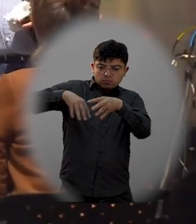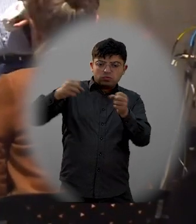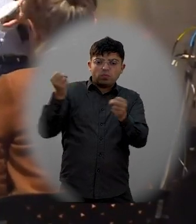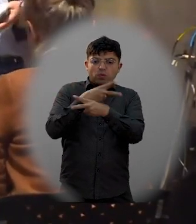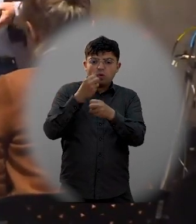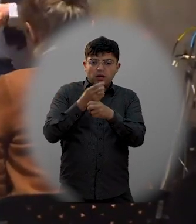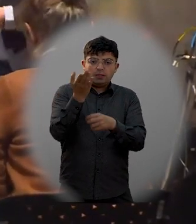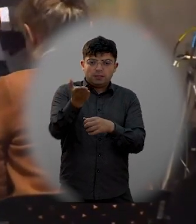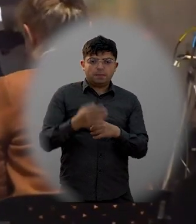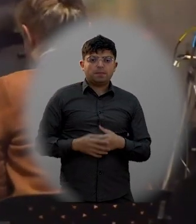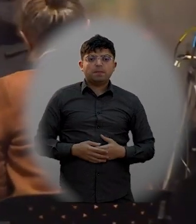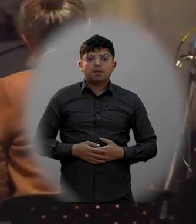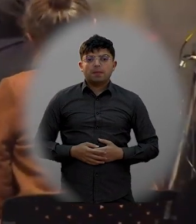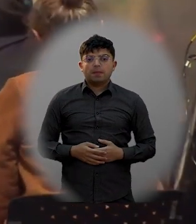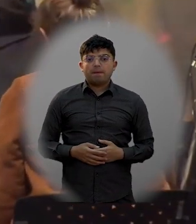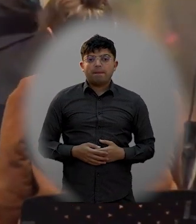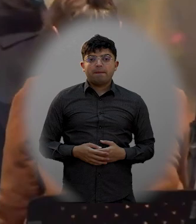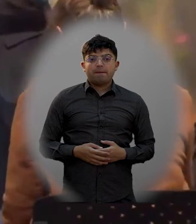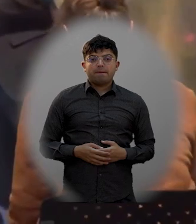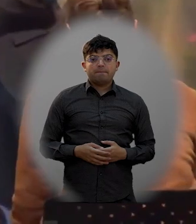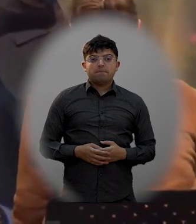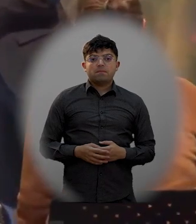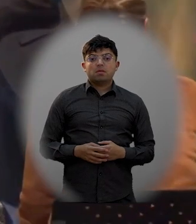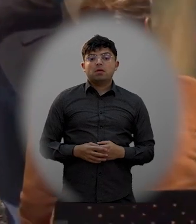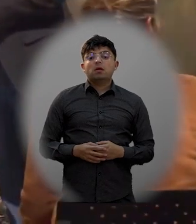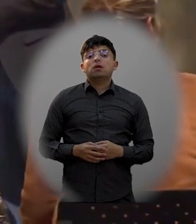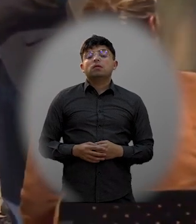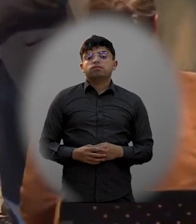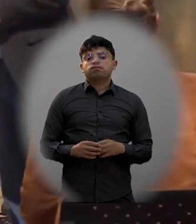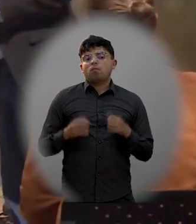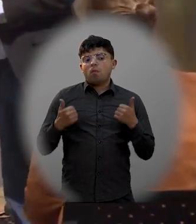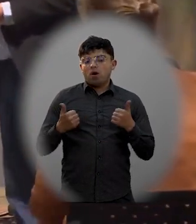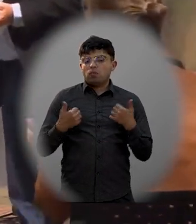violenta. Bueno, bravo.